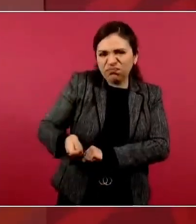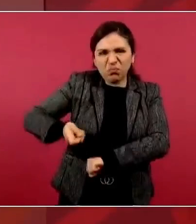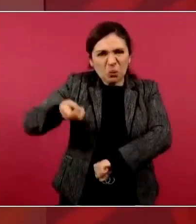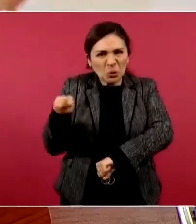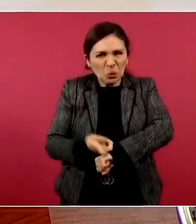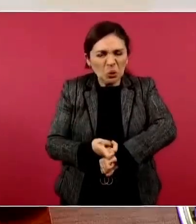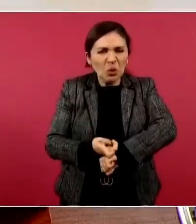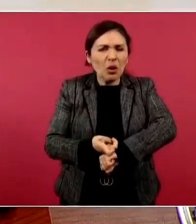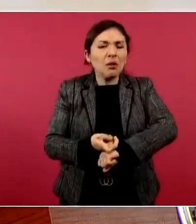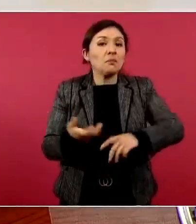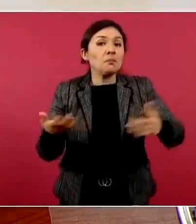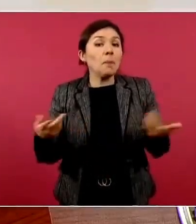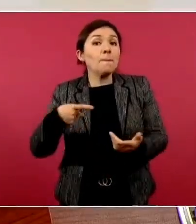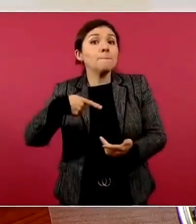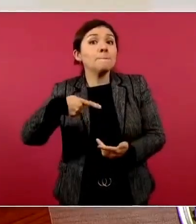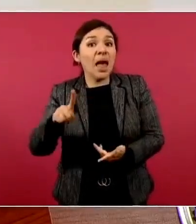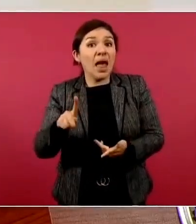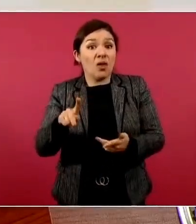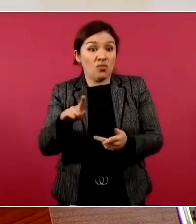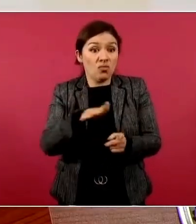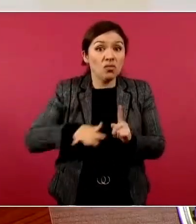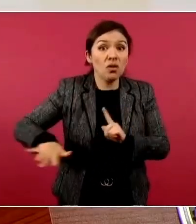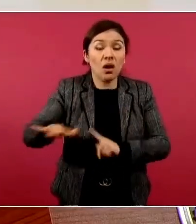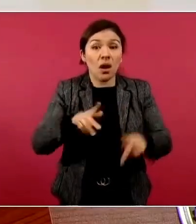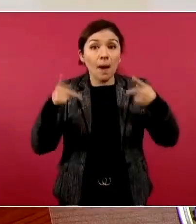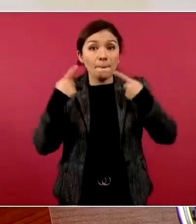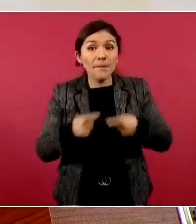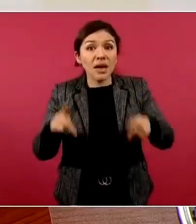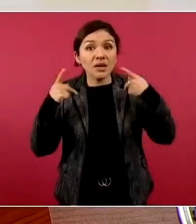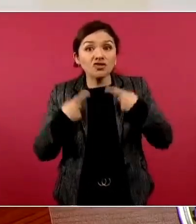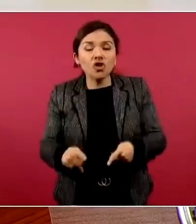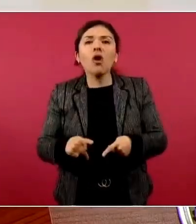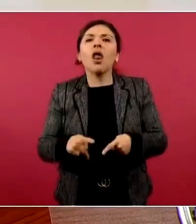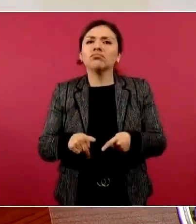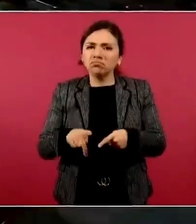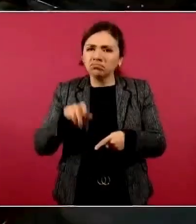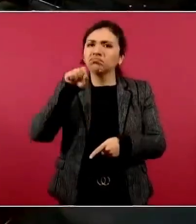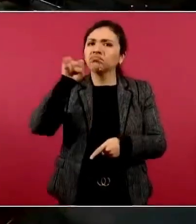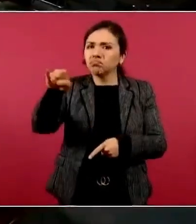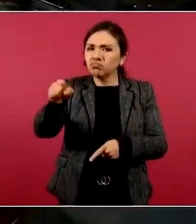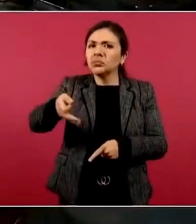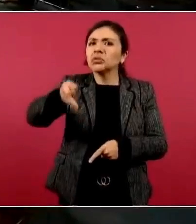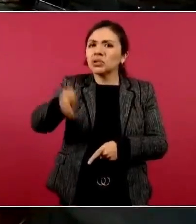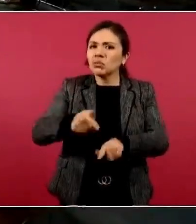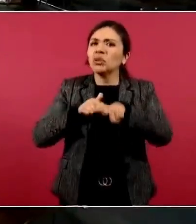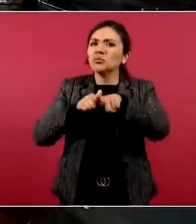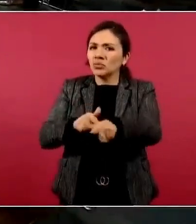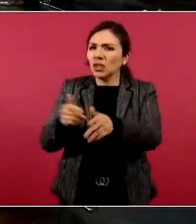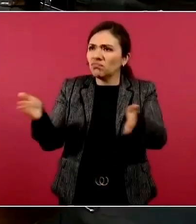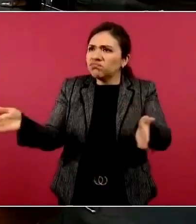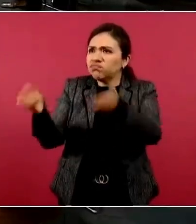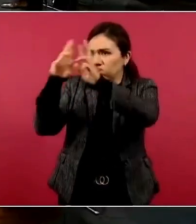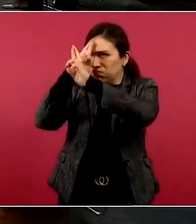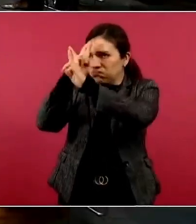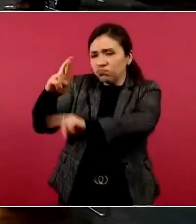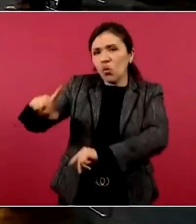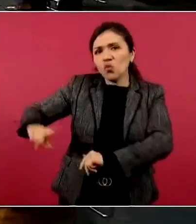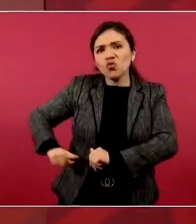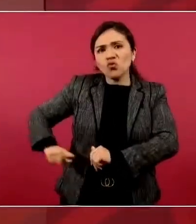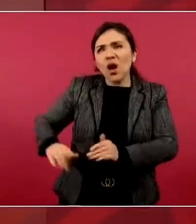pero hay una población que mantiene a una clase gobernante